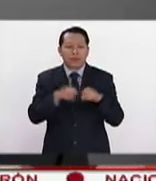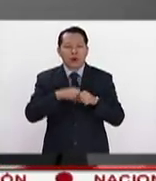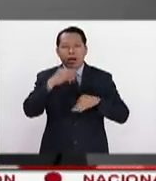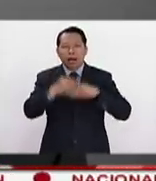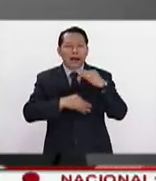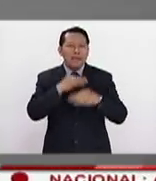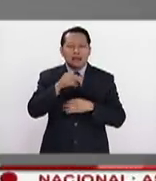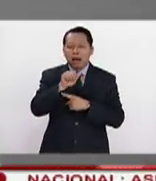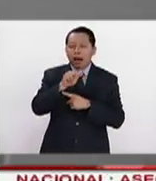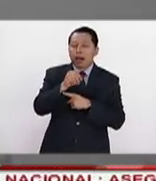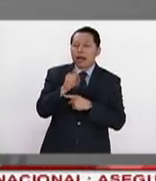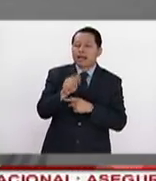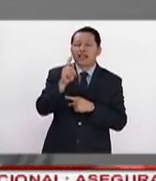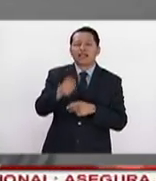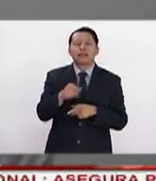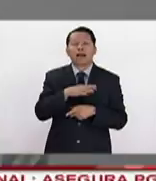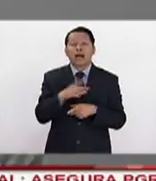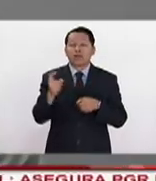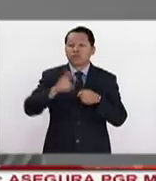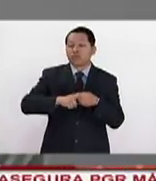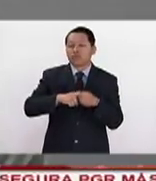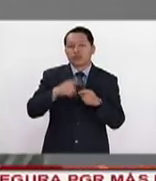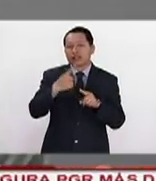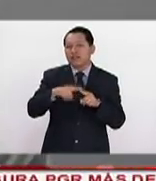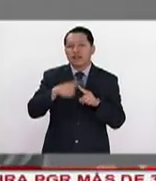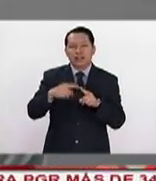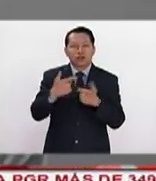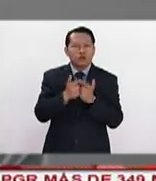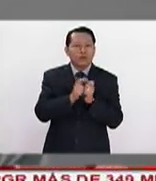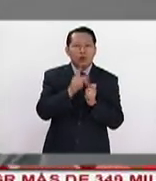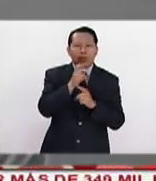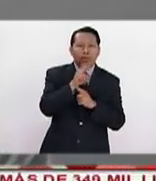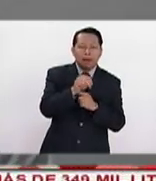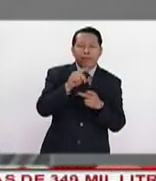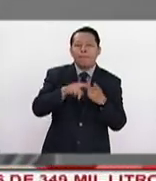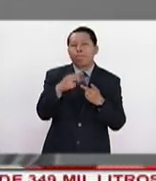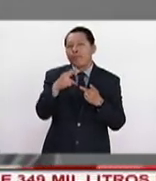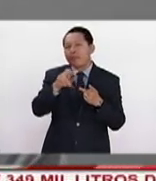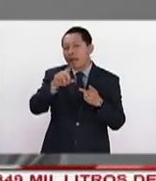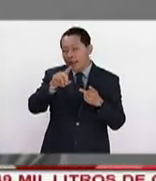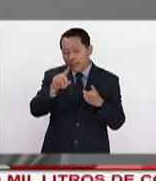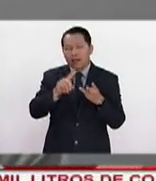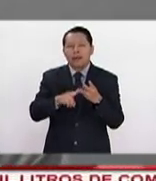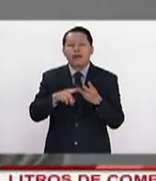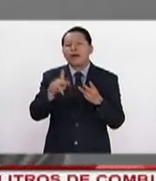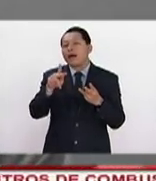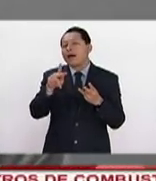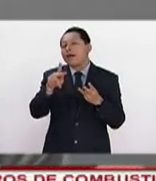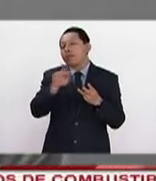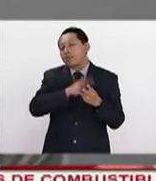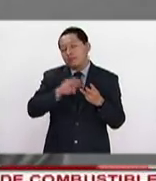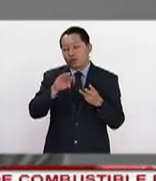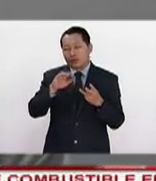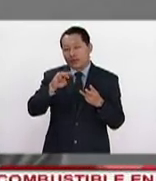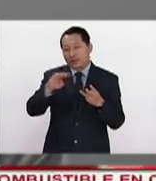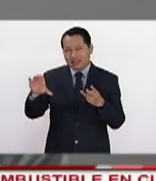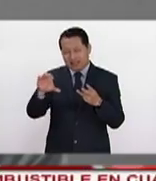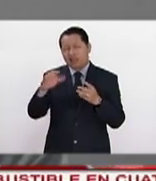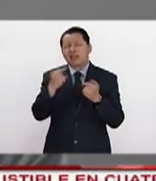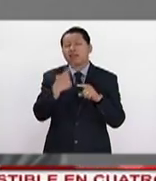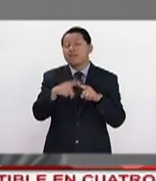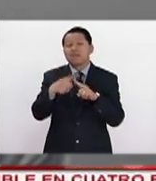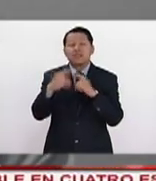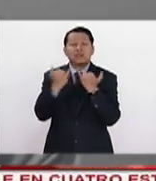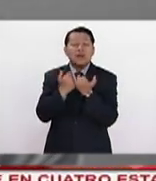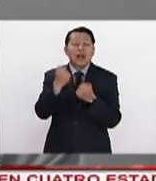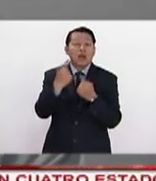que dice Anaya va a estar integrado por militantes del PAN, PRD y Movimiento Ciudadano, así como simpatizantes sin